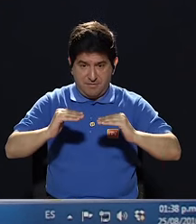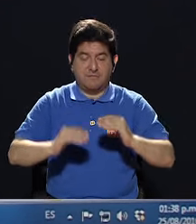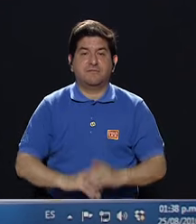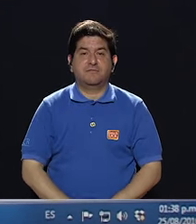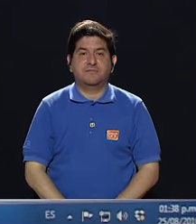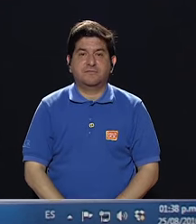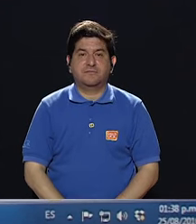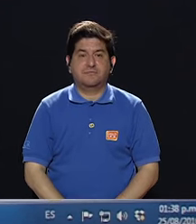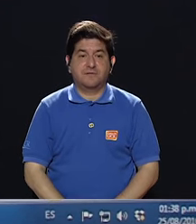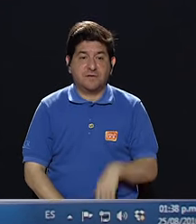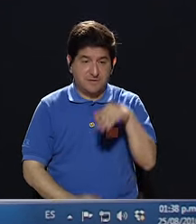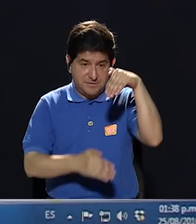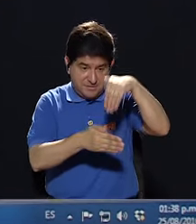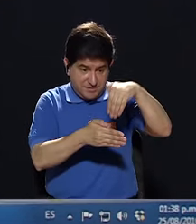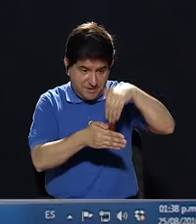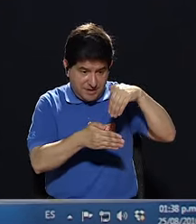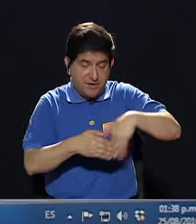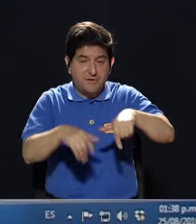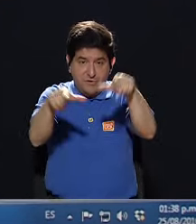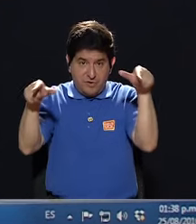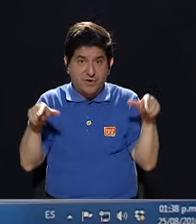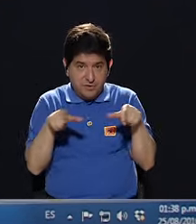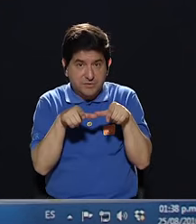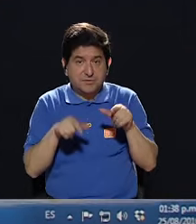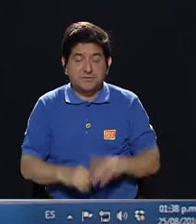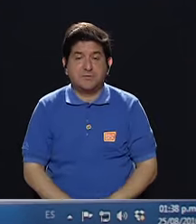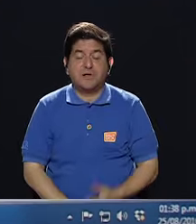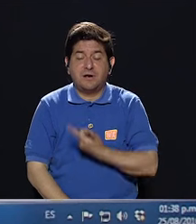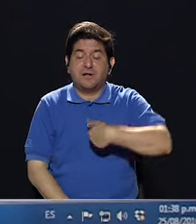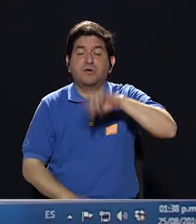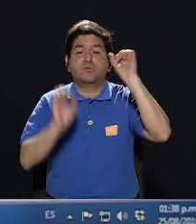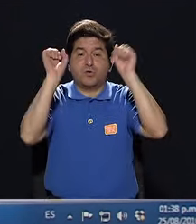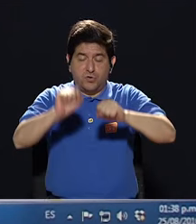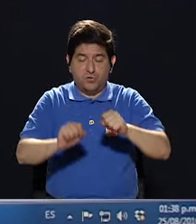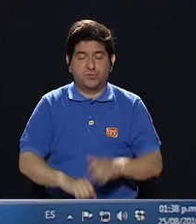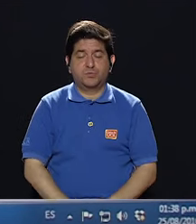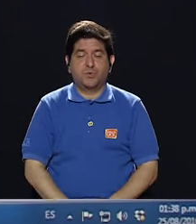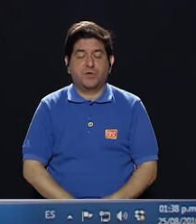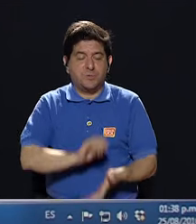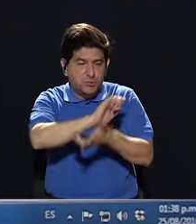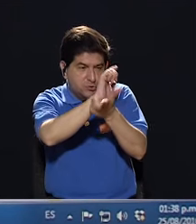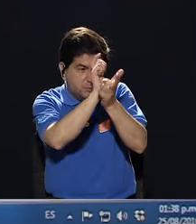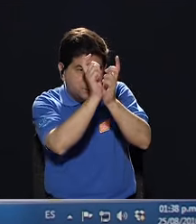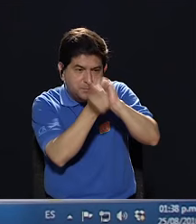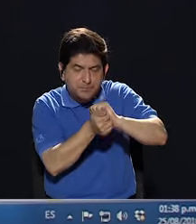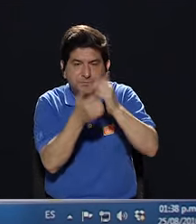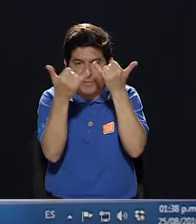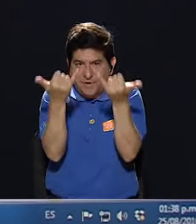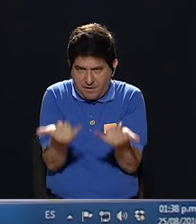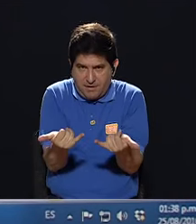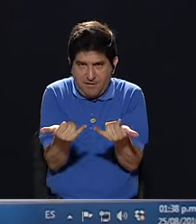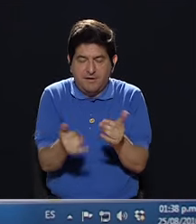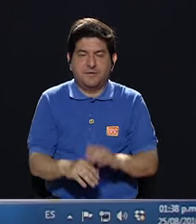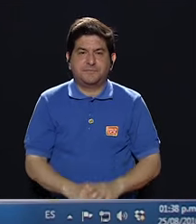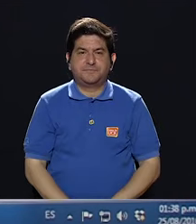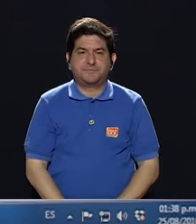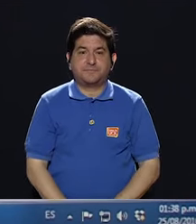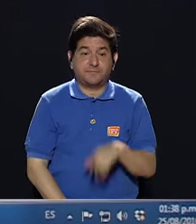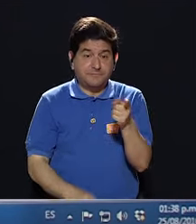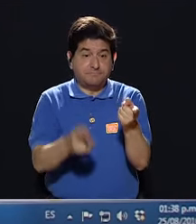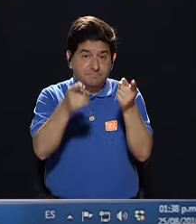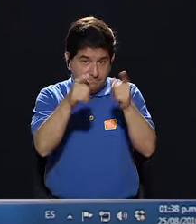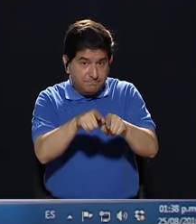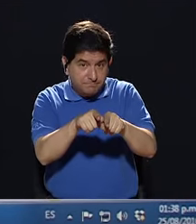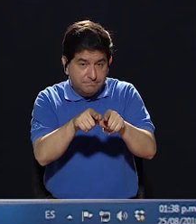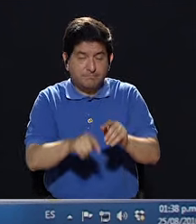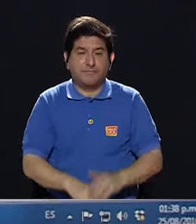que estos niveles que registra la estación los podemos